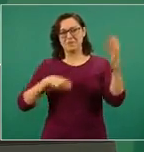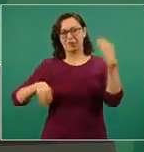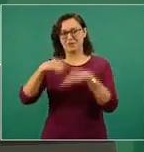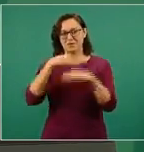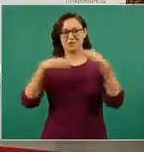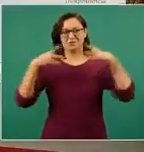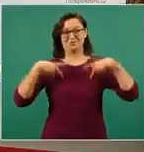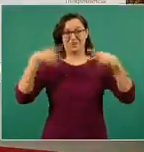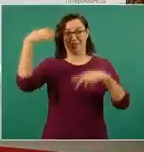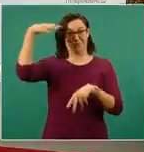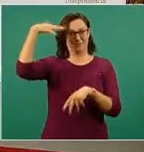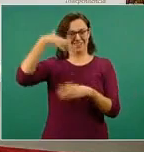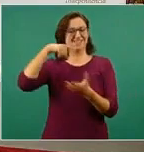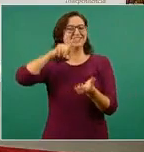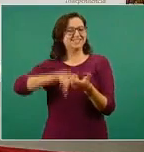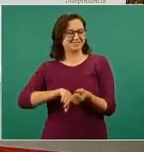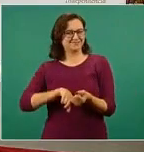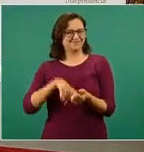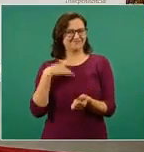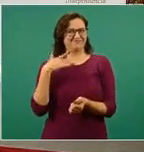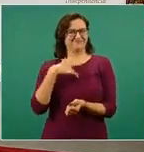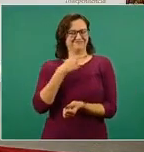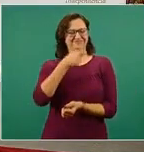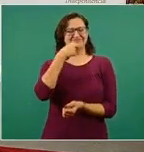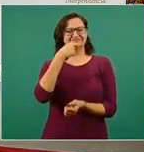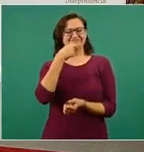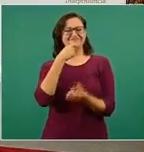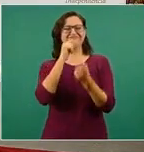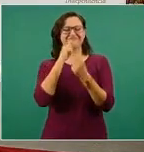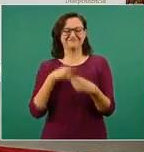también. Muchas gracias, son las